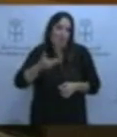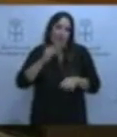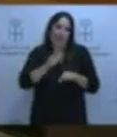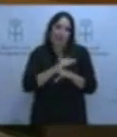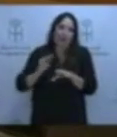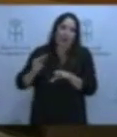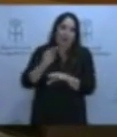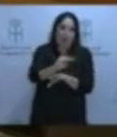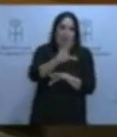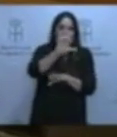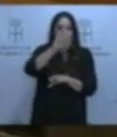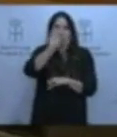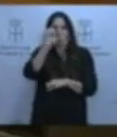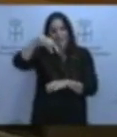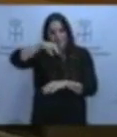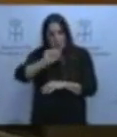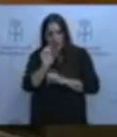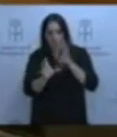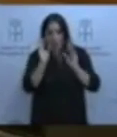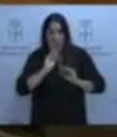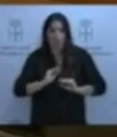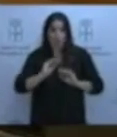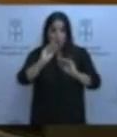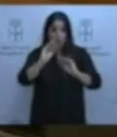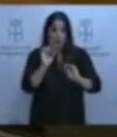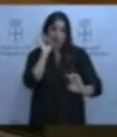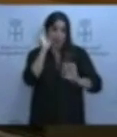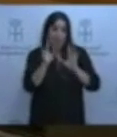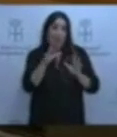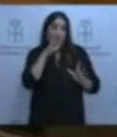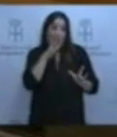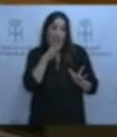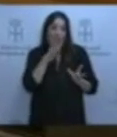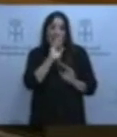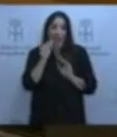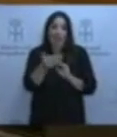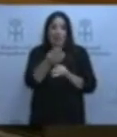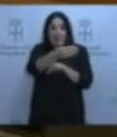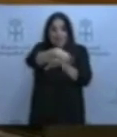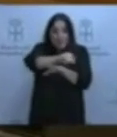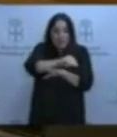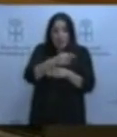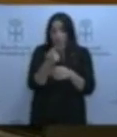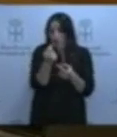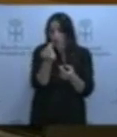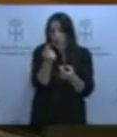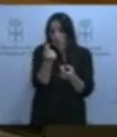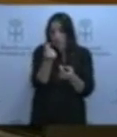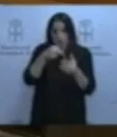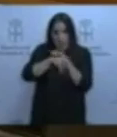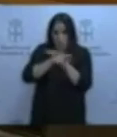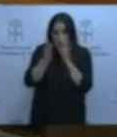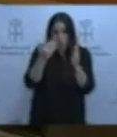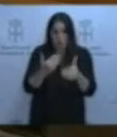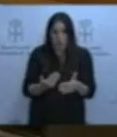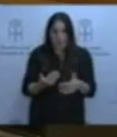propio CEPESMA na súa actividade, que agora desempeña la guardería en Sin Apenas Medios. El caso